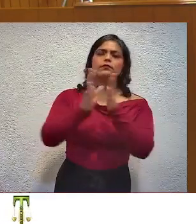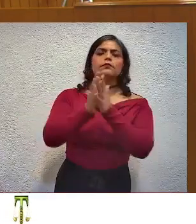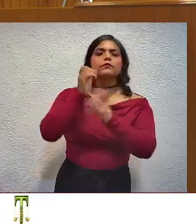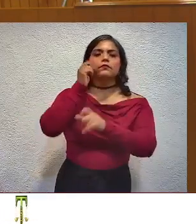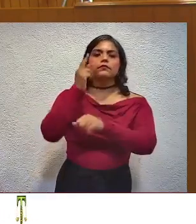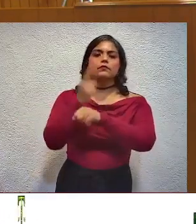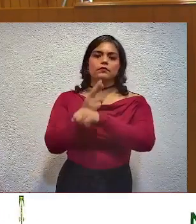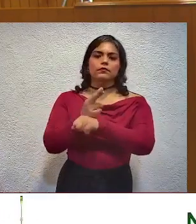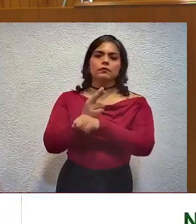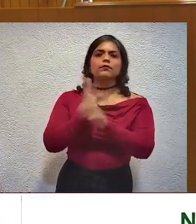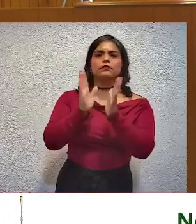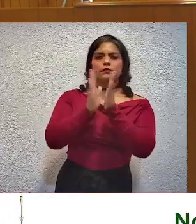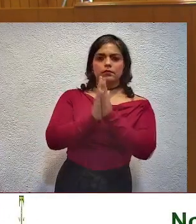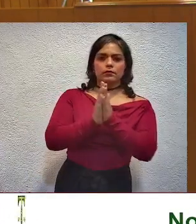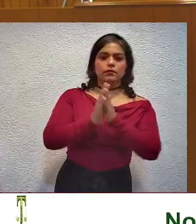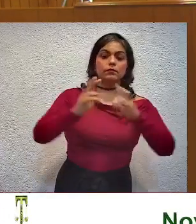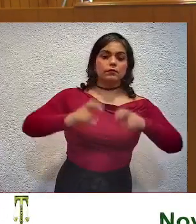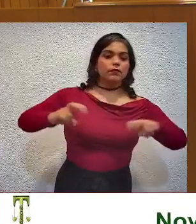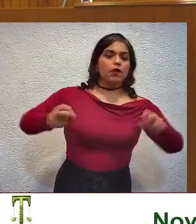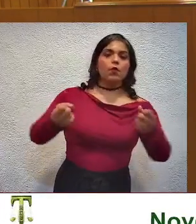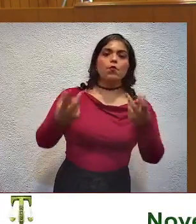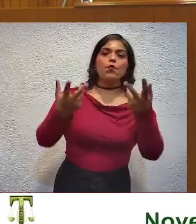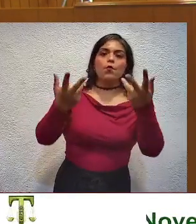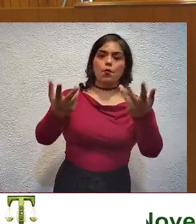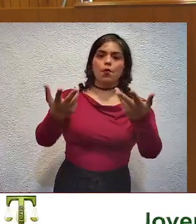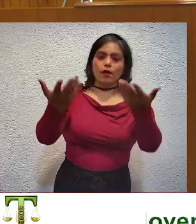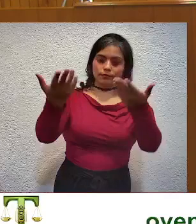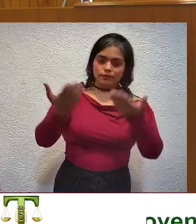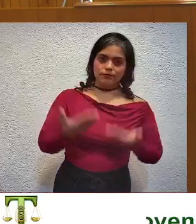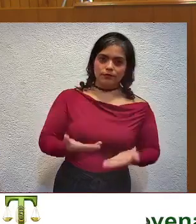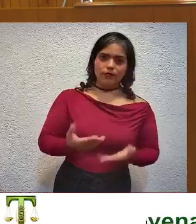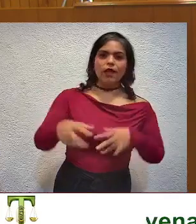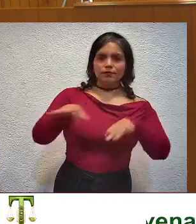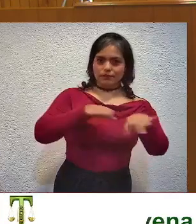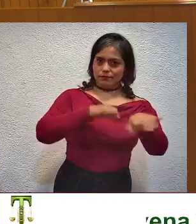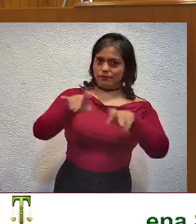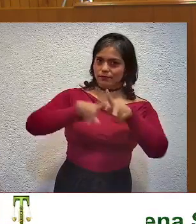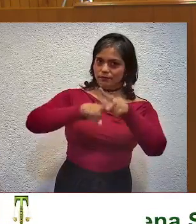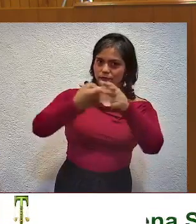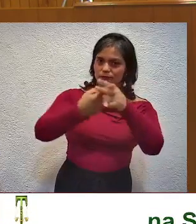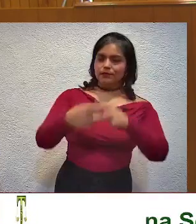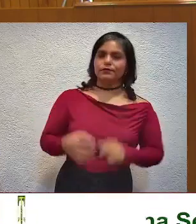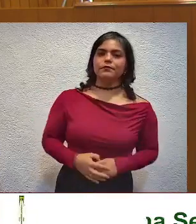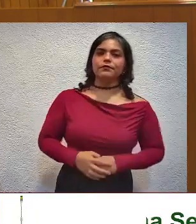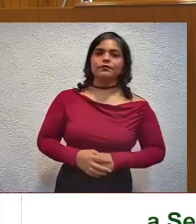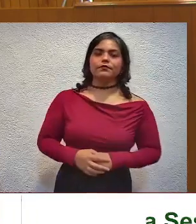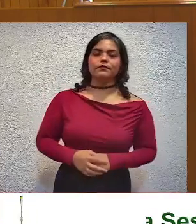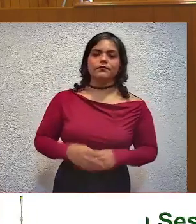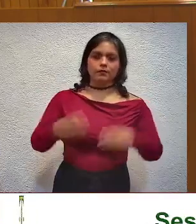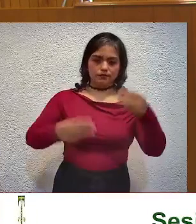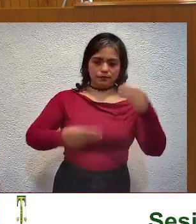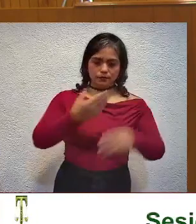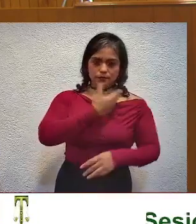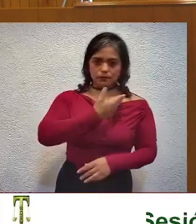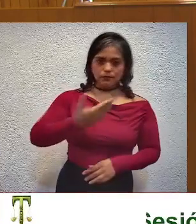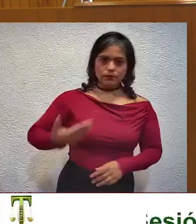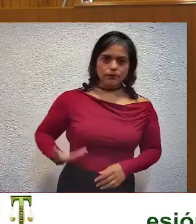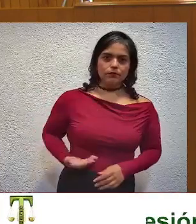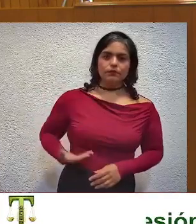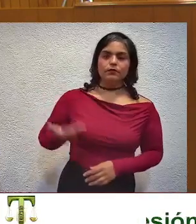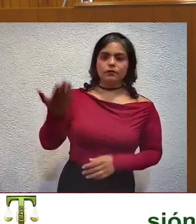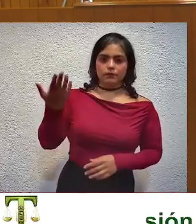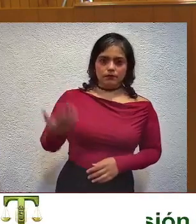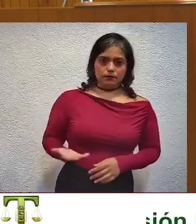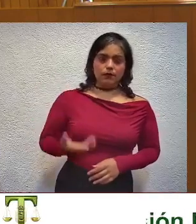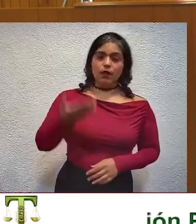general de Acuerdos, proceda a verificar el quórum legal para sesionar válidamente. Magistrada Presidenta, hago constar